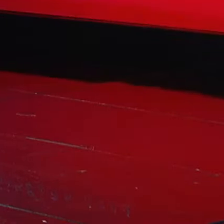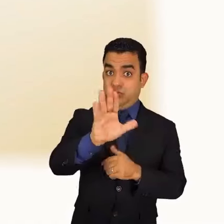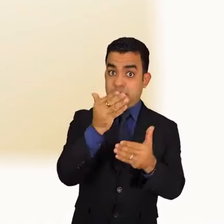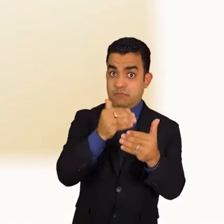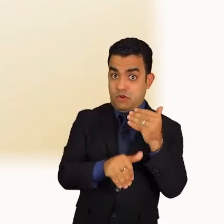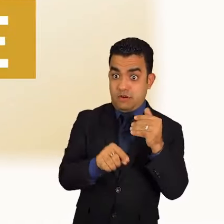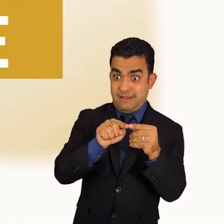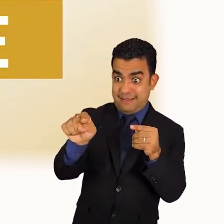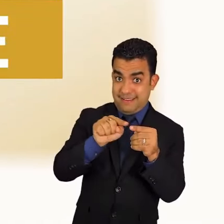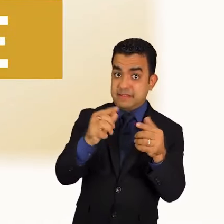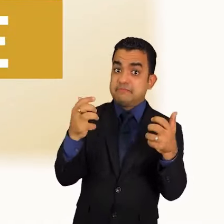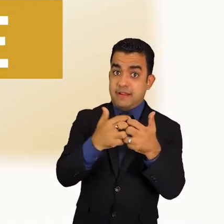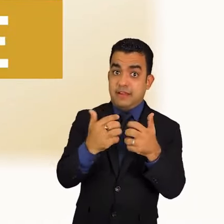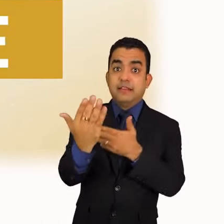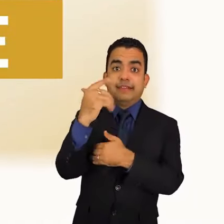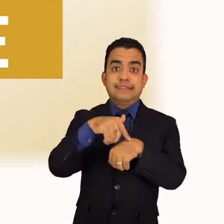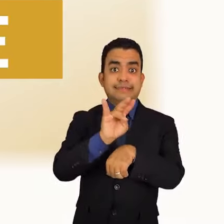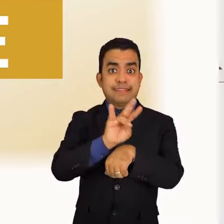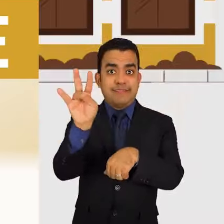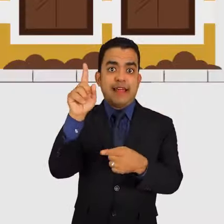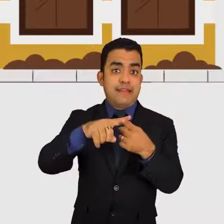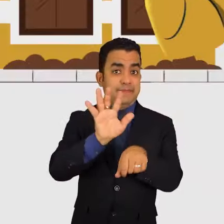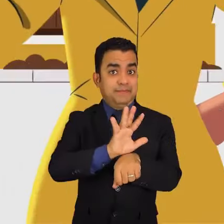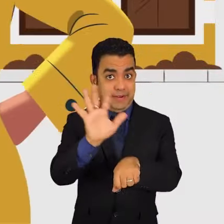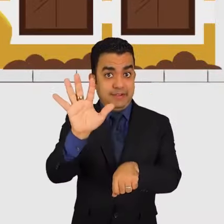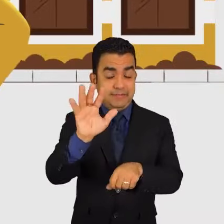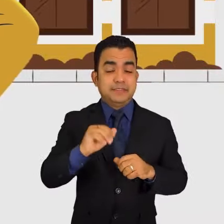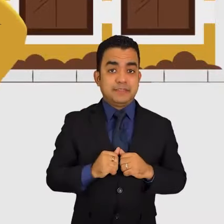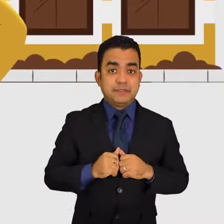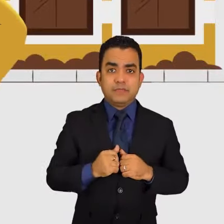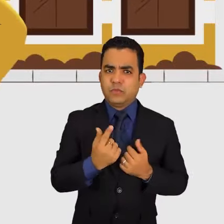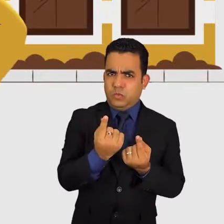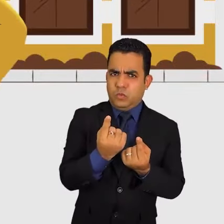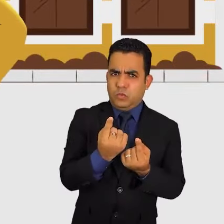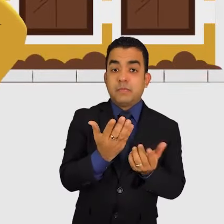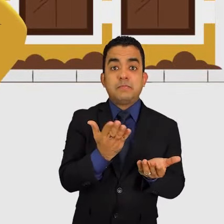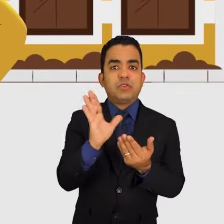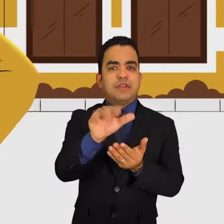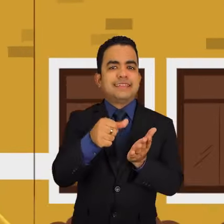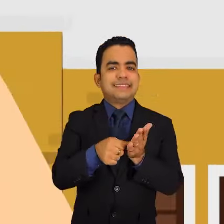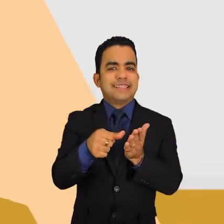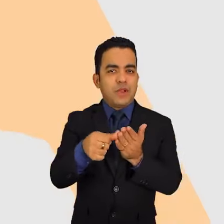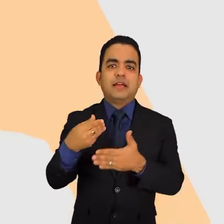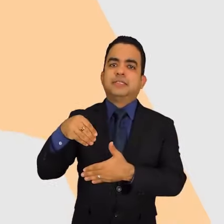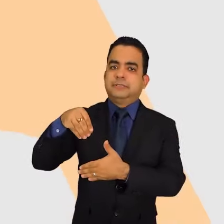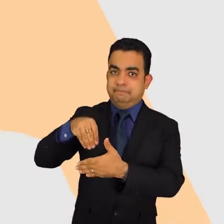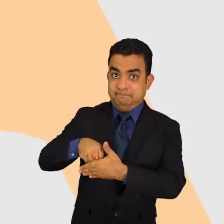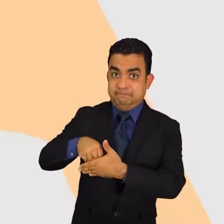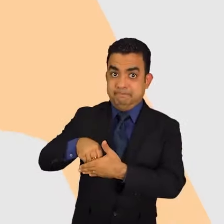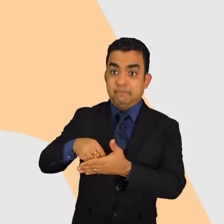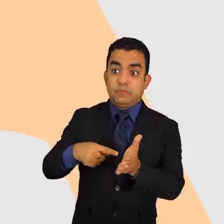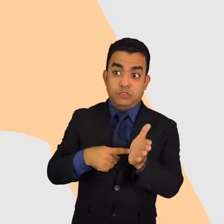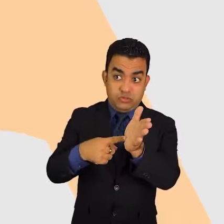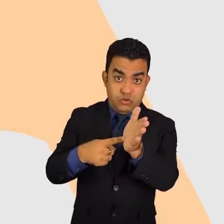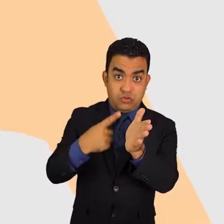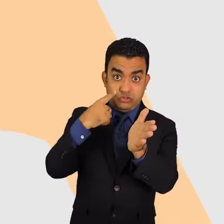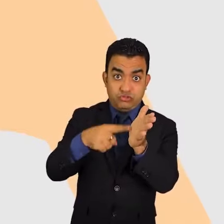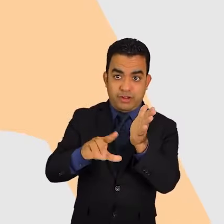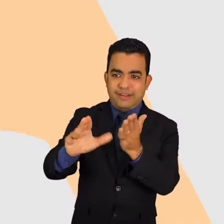de identidad y electoral. Bueno, y la llave de la casa, si usted la dejó cerrada. Por supuesto. Por supuesto, ¿verdad? Pero sin cartera para las